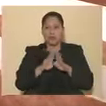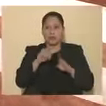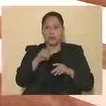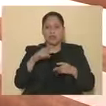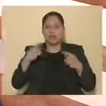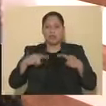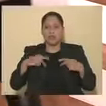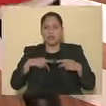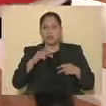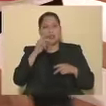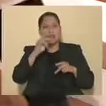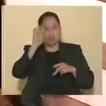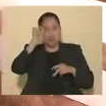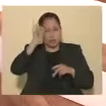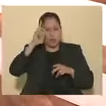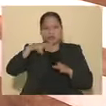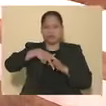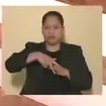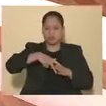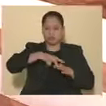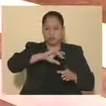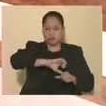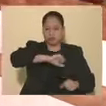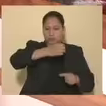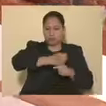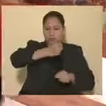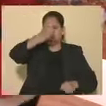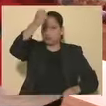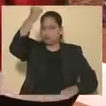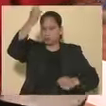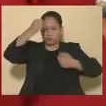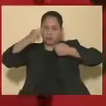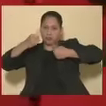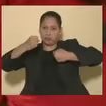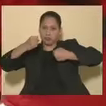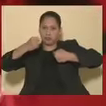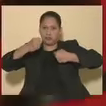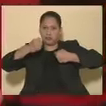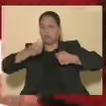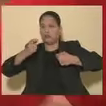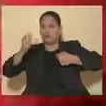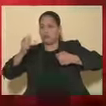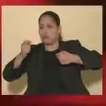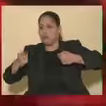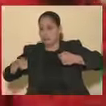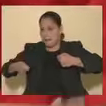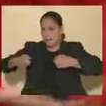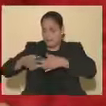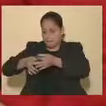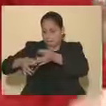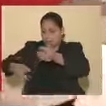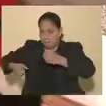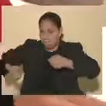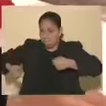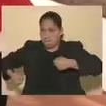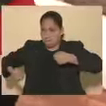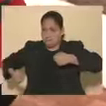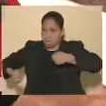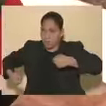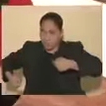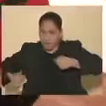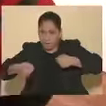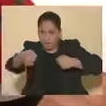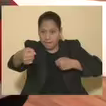que va sobre su caballo, llevan una pica y el objetivo literal es golpear al contrincante, ¿de acuerdo? ¿Y lo hacían por